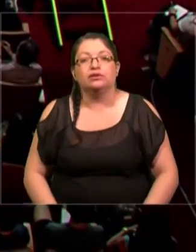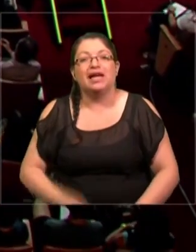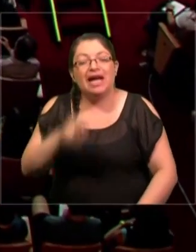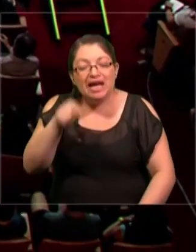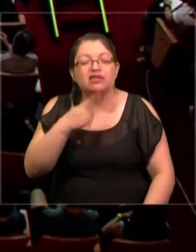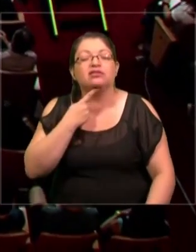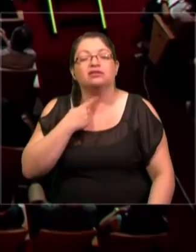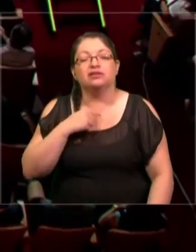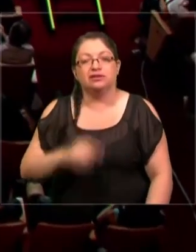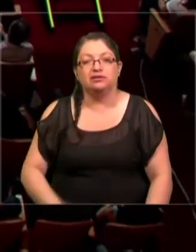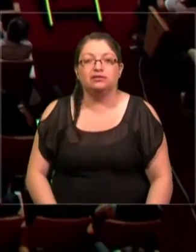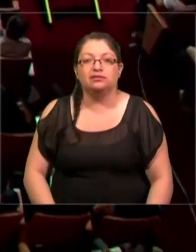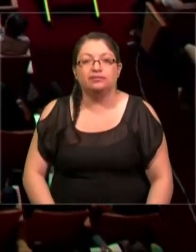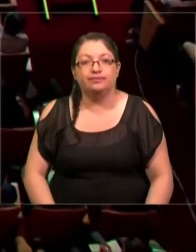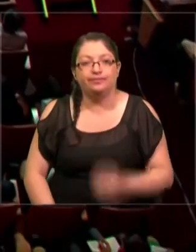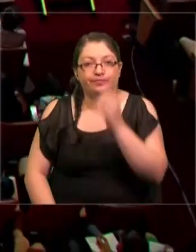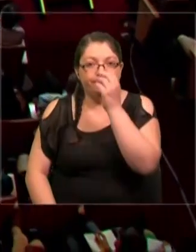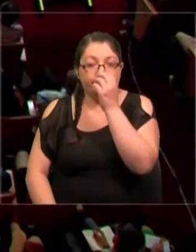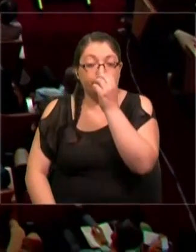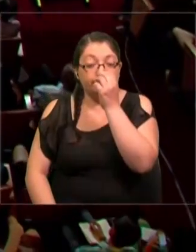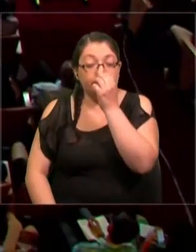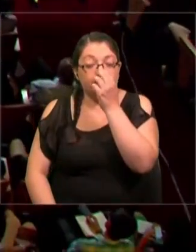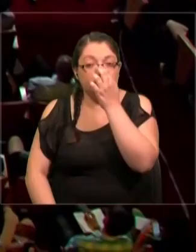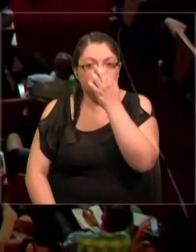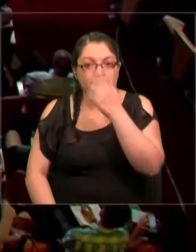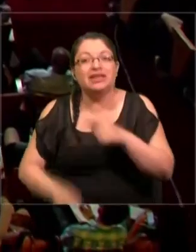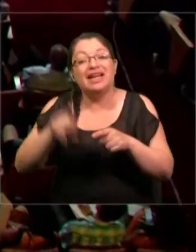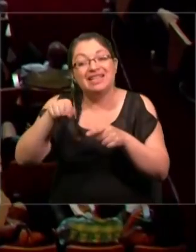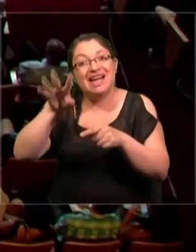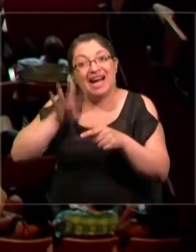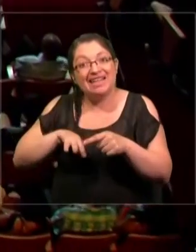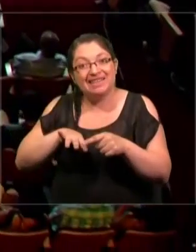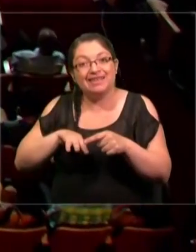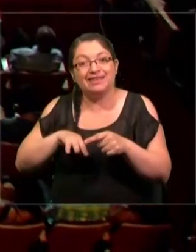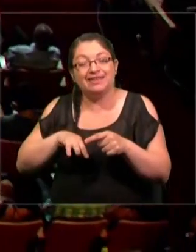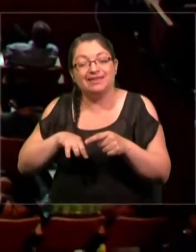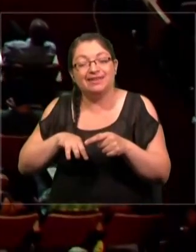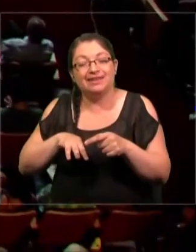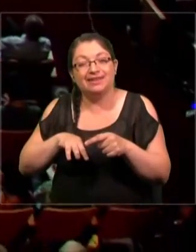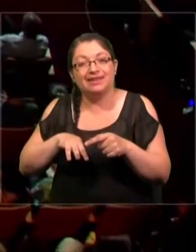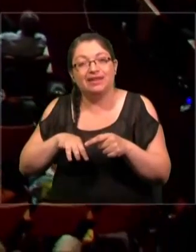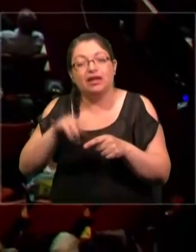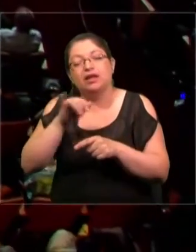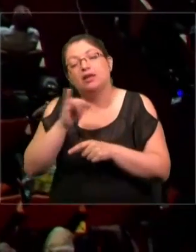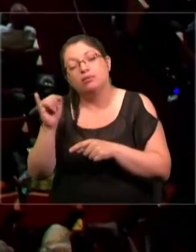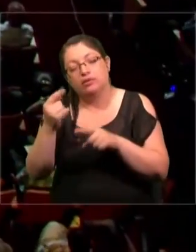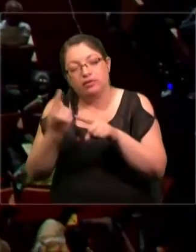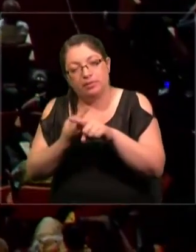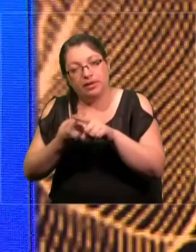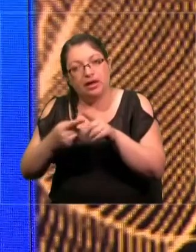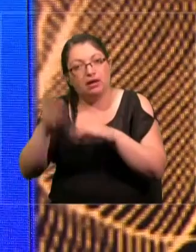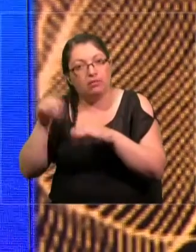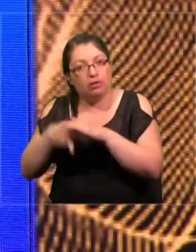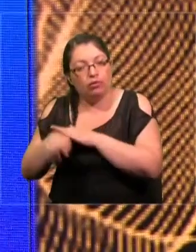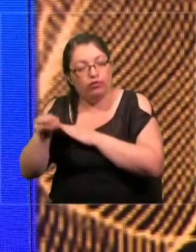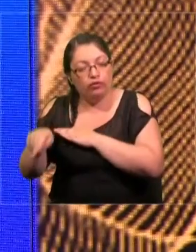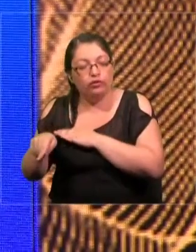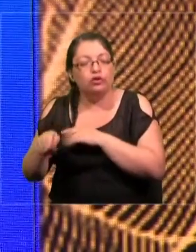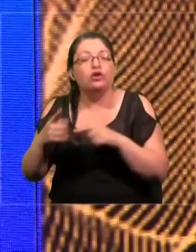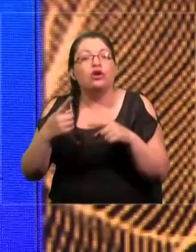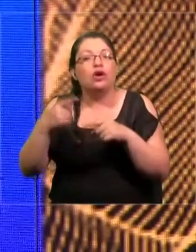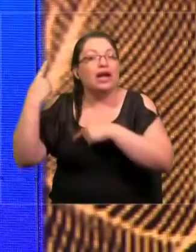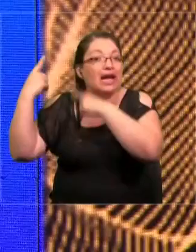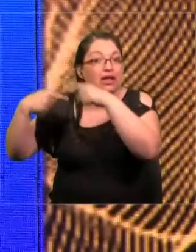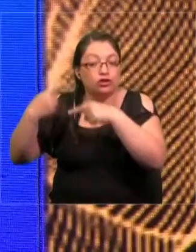interesa. Por esa misma característica, la historia, luego me voy a referir un poquito más a eso, social, es